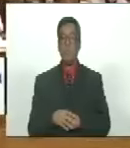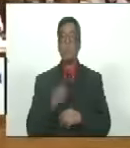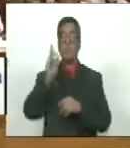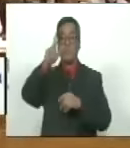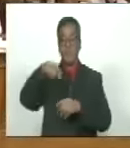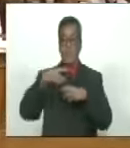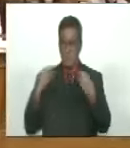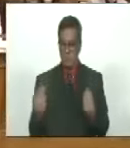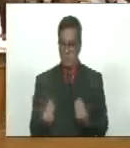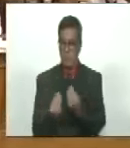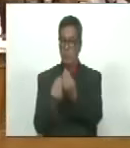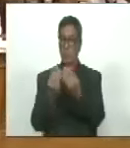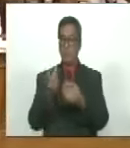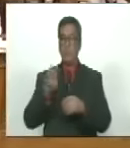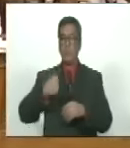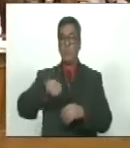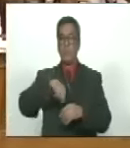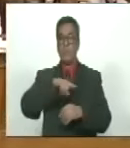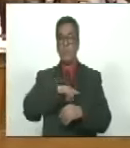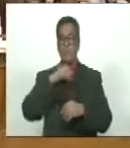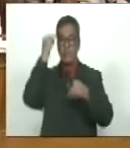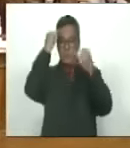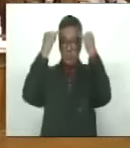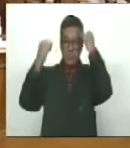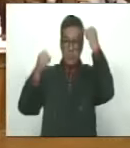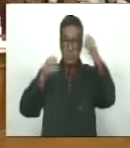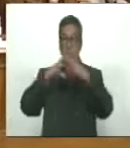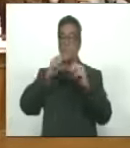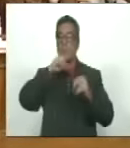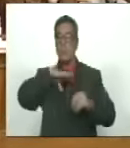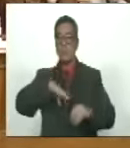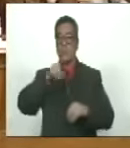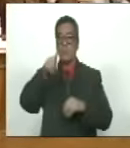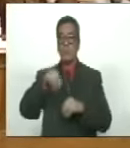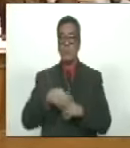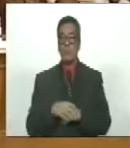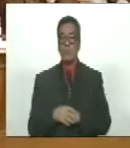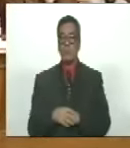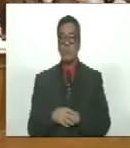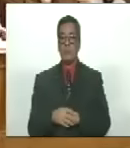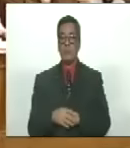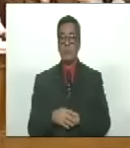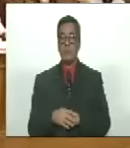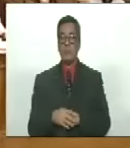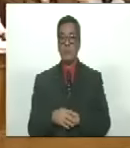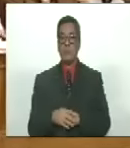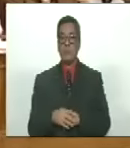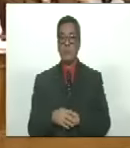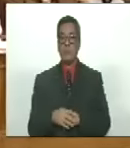también nos acompañan intelectuales e historiadores.